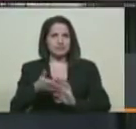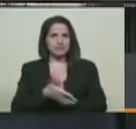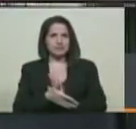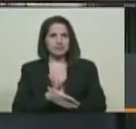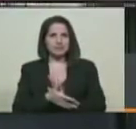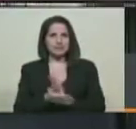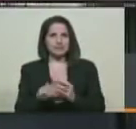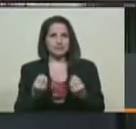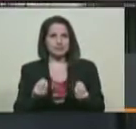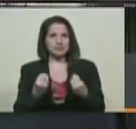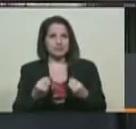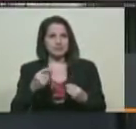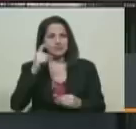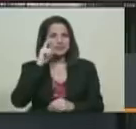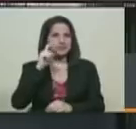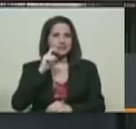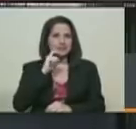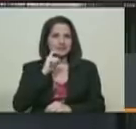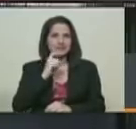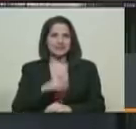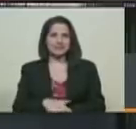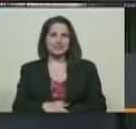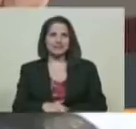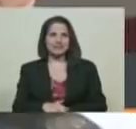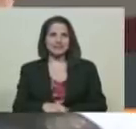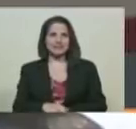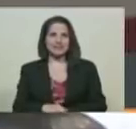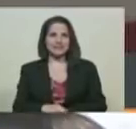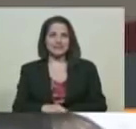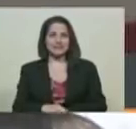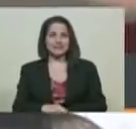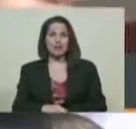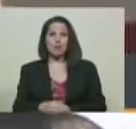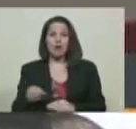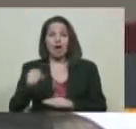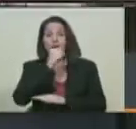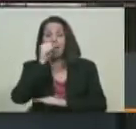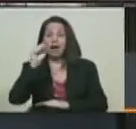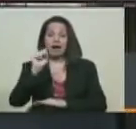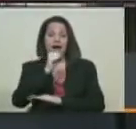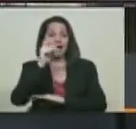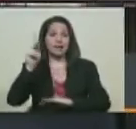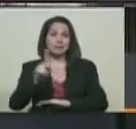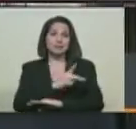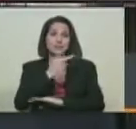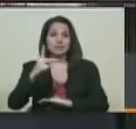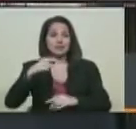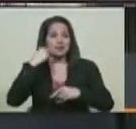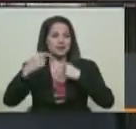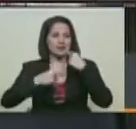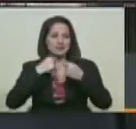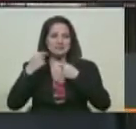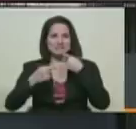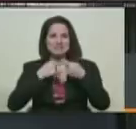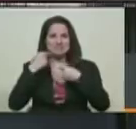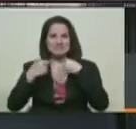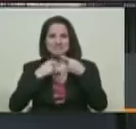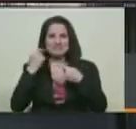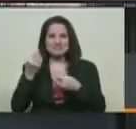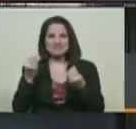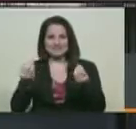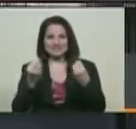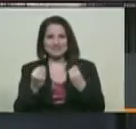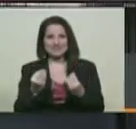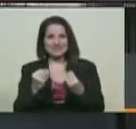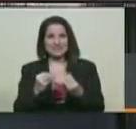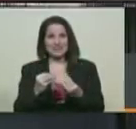mamá. Atenderlos con amor al llegar, con un canto, con una poesía, con un colorido. Y atender todos sus